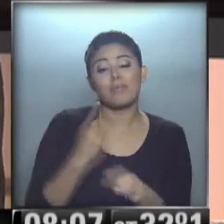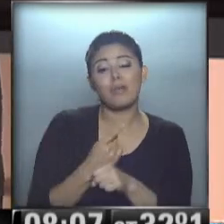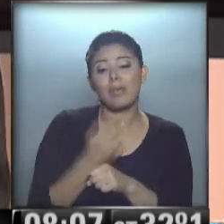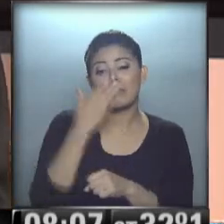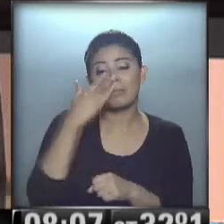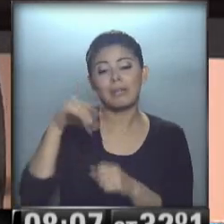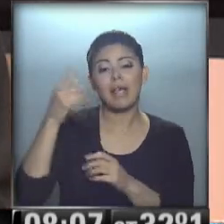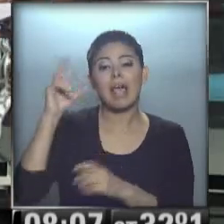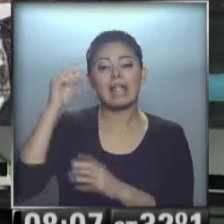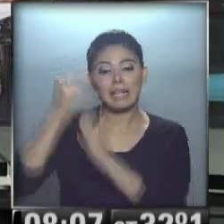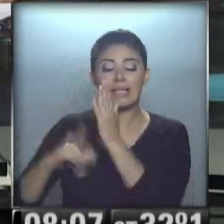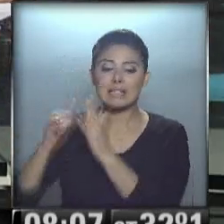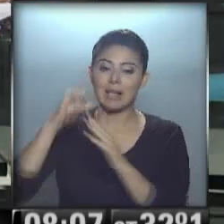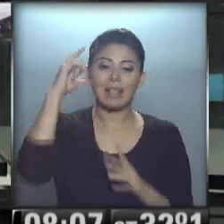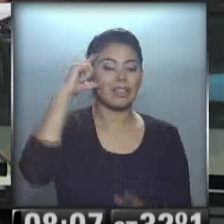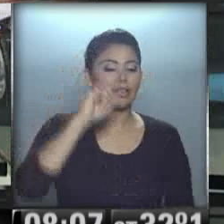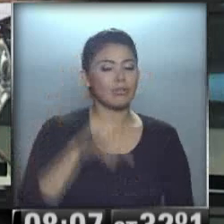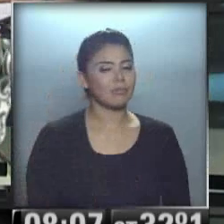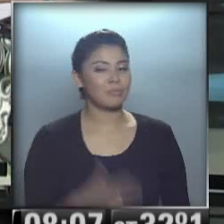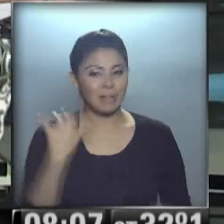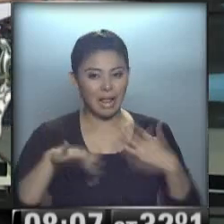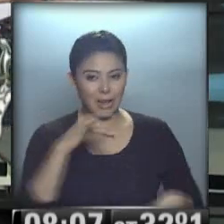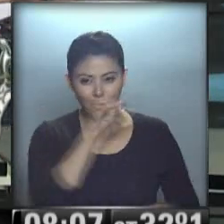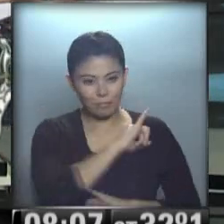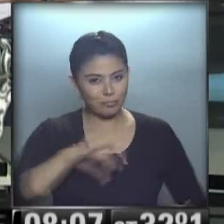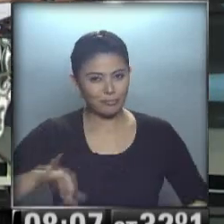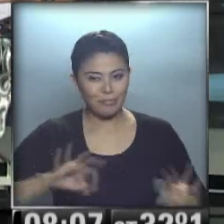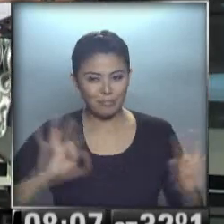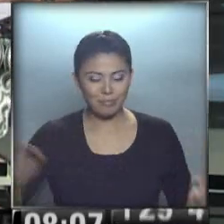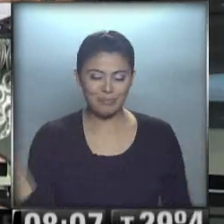primeras 30, no en las primeras 10. Bueno, Rápido y Furioso. La pausa. La pausa, dale. Vamos.